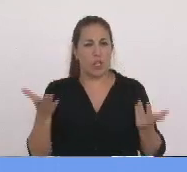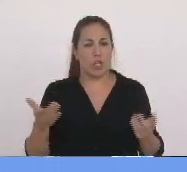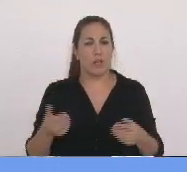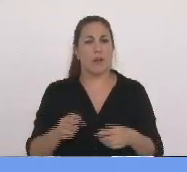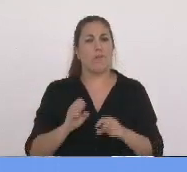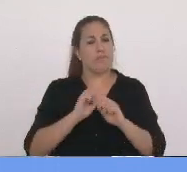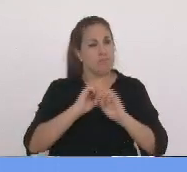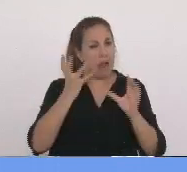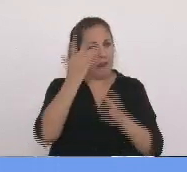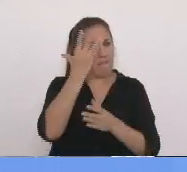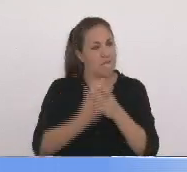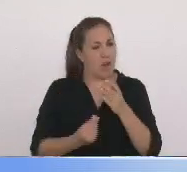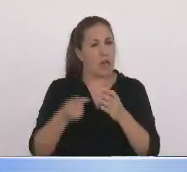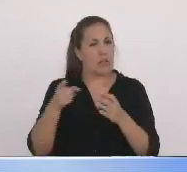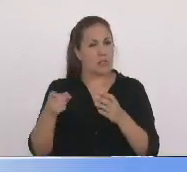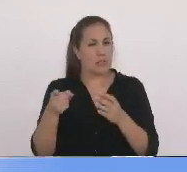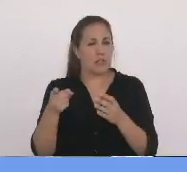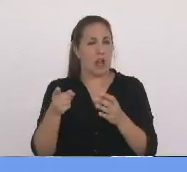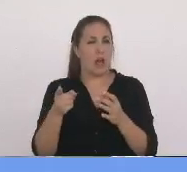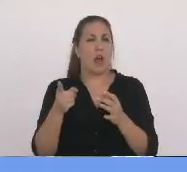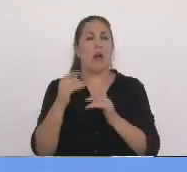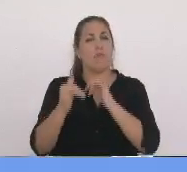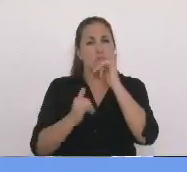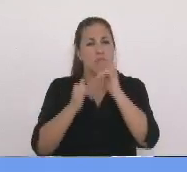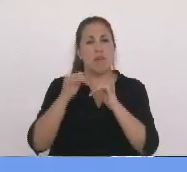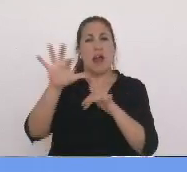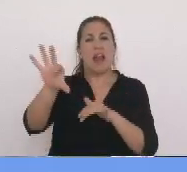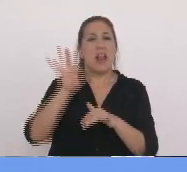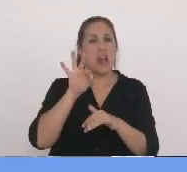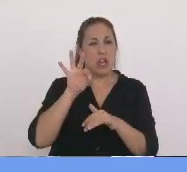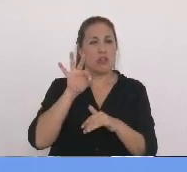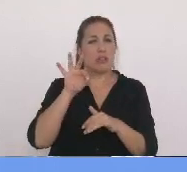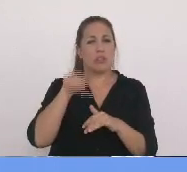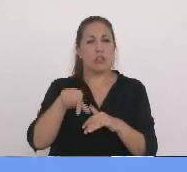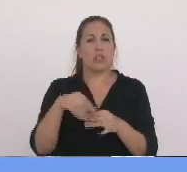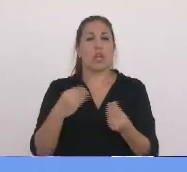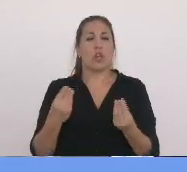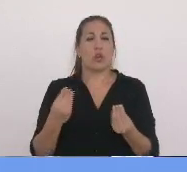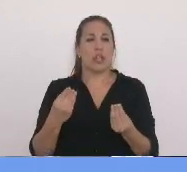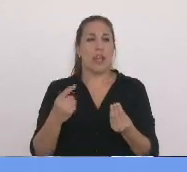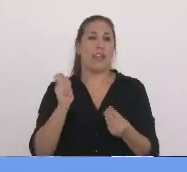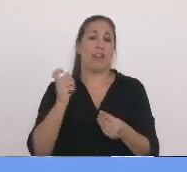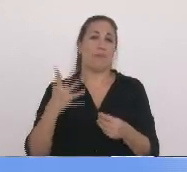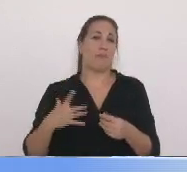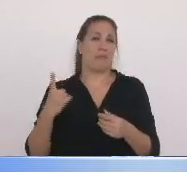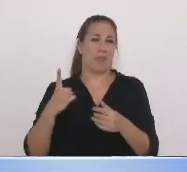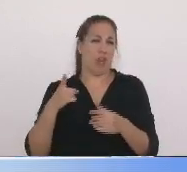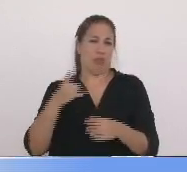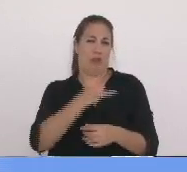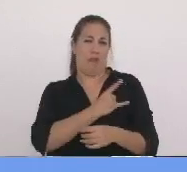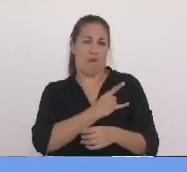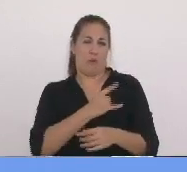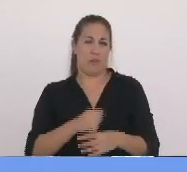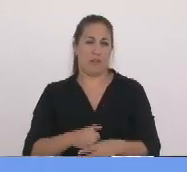la el planteo de la elección que se lleva a cabo a través de los decanos de las facultades en en